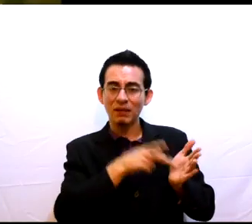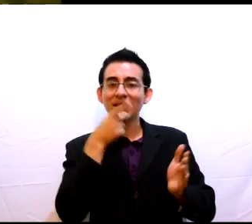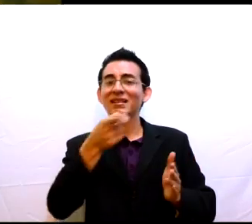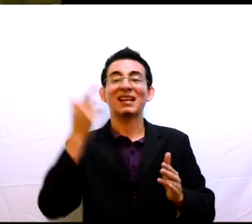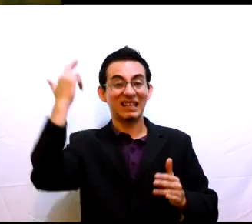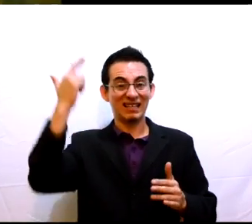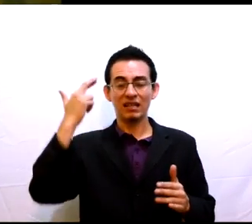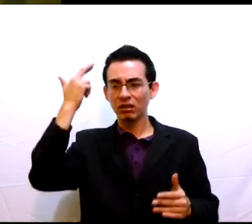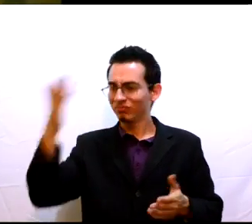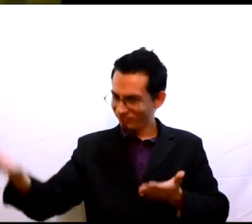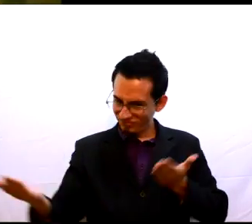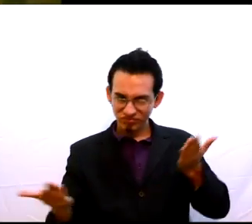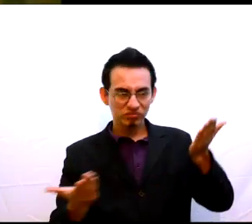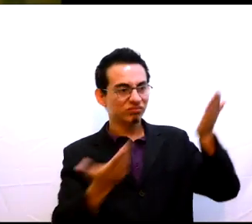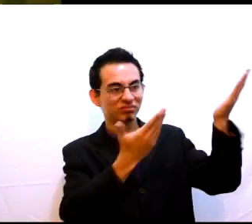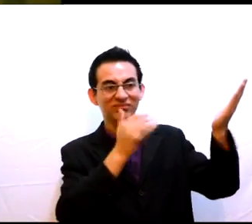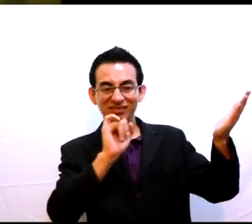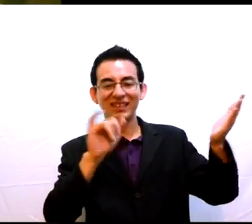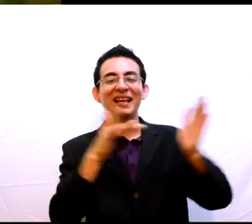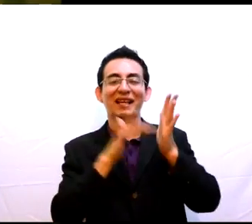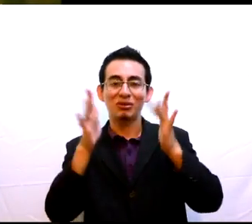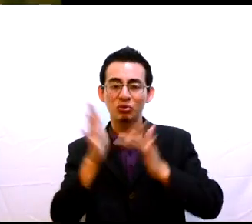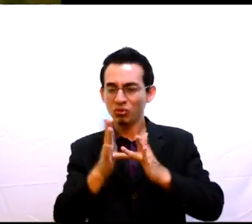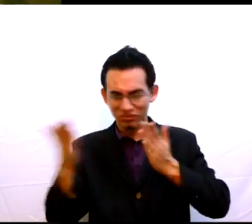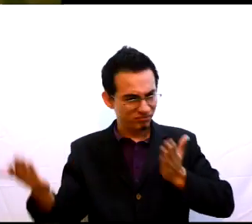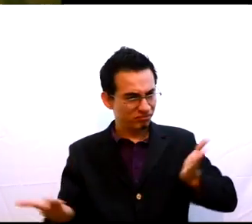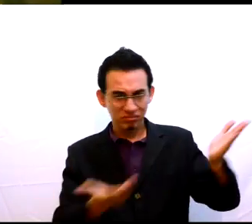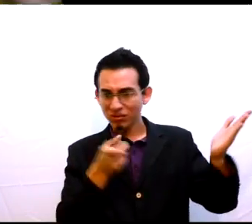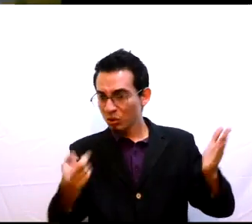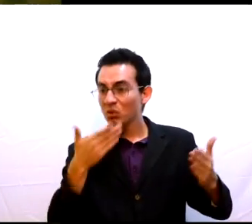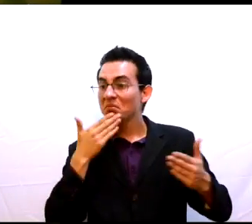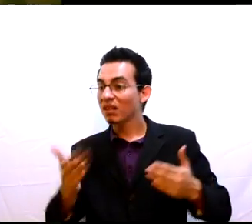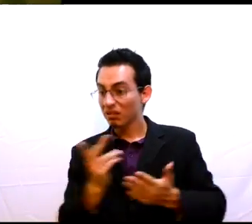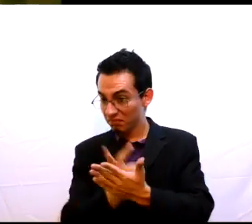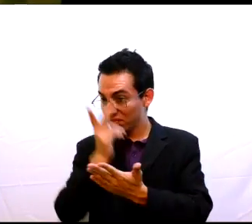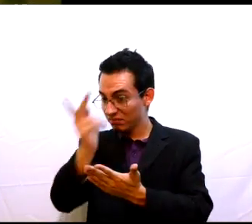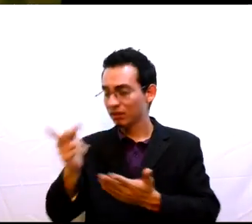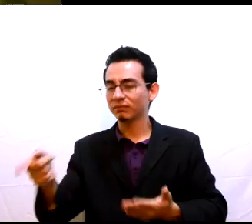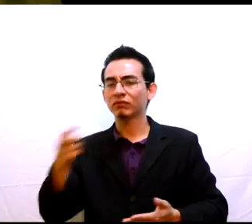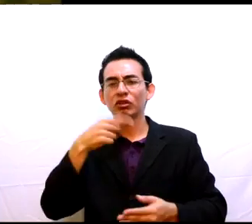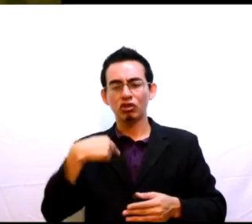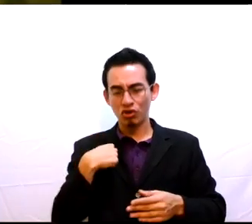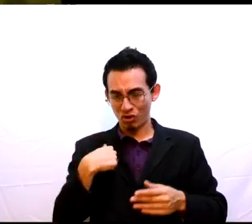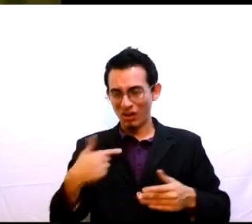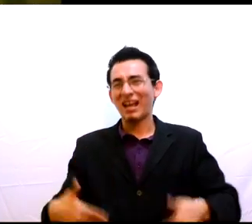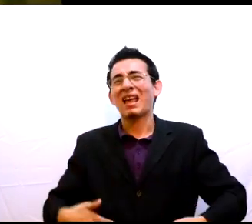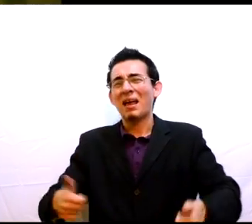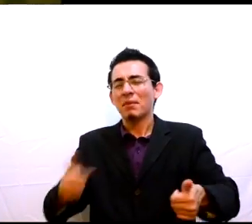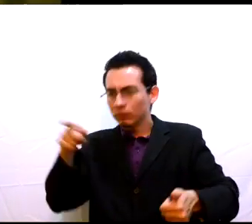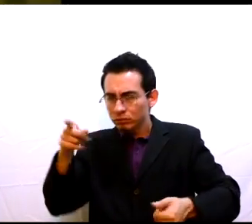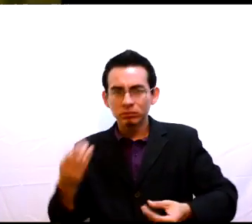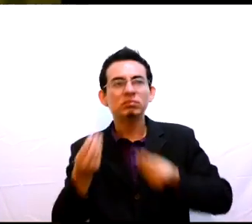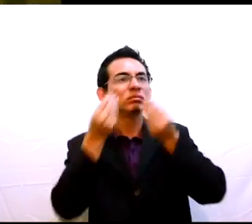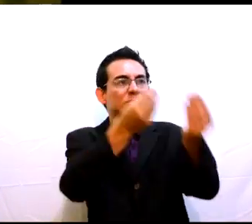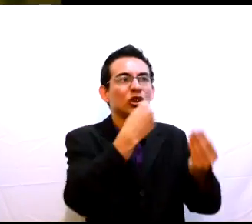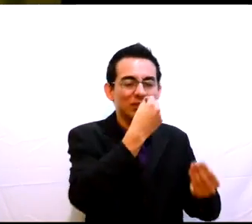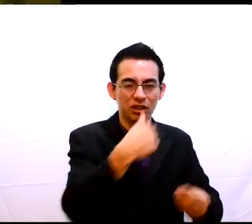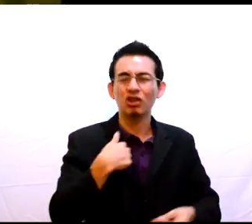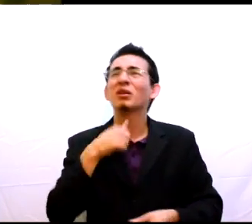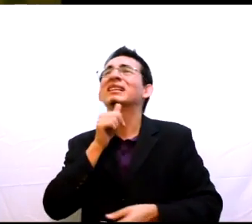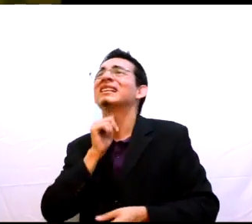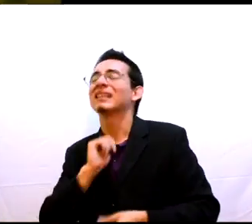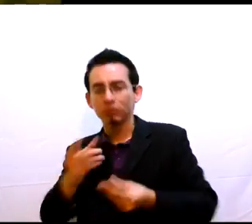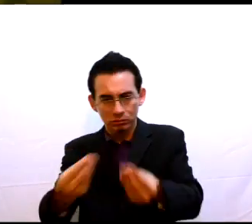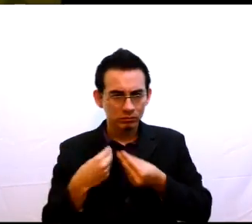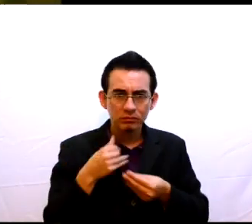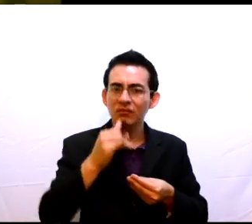heredad del reino preparado para vosotros desde la fundación del mundo porque tuve hambre y me disteis de comer tuve sed me disteis